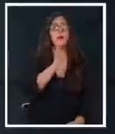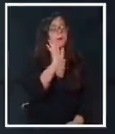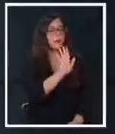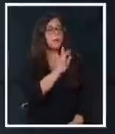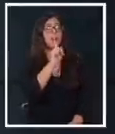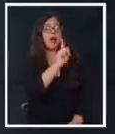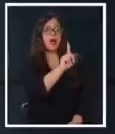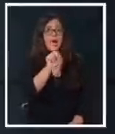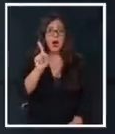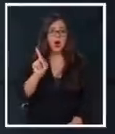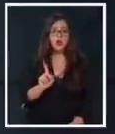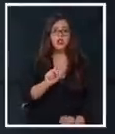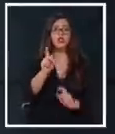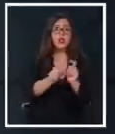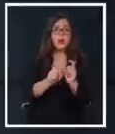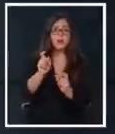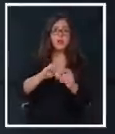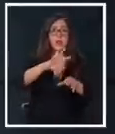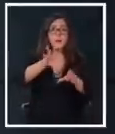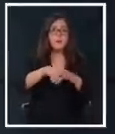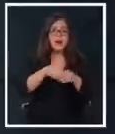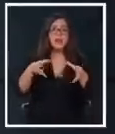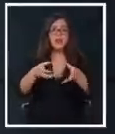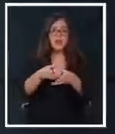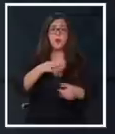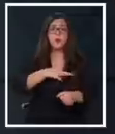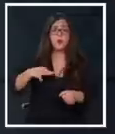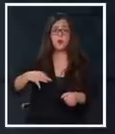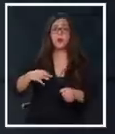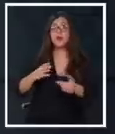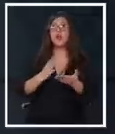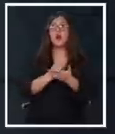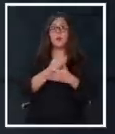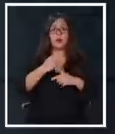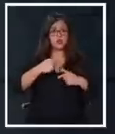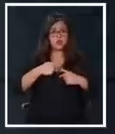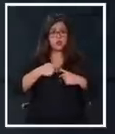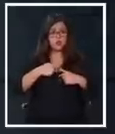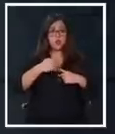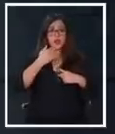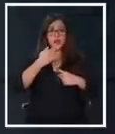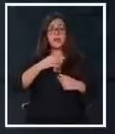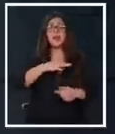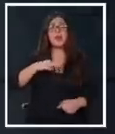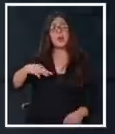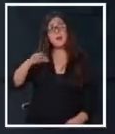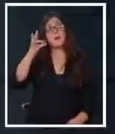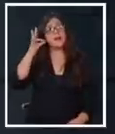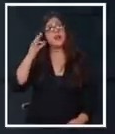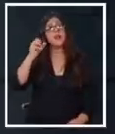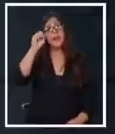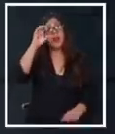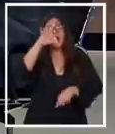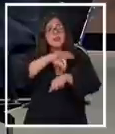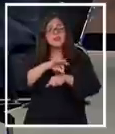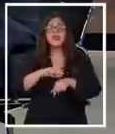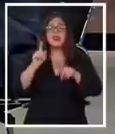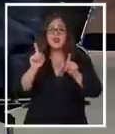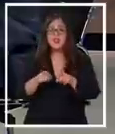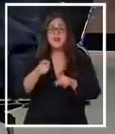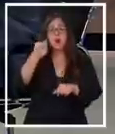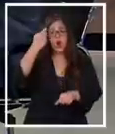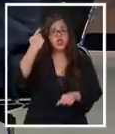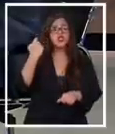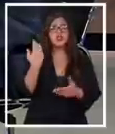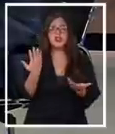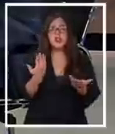cada uno de los integrantes del gabinete partiendo por mí y también la ministra del interior tenemos que estar plenamente conscientes